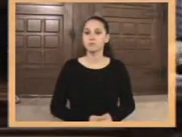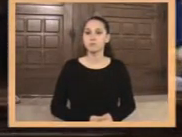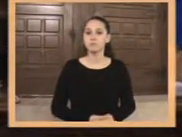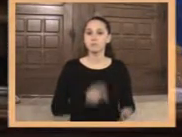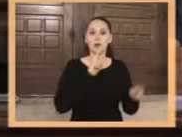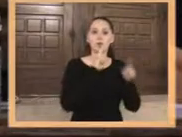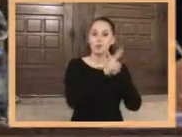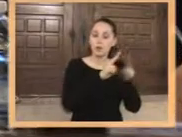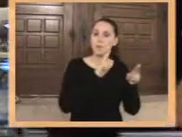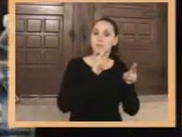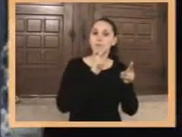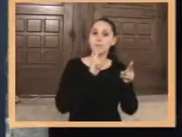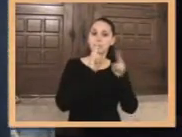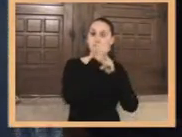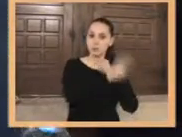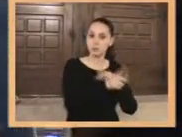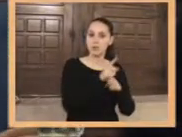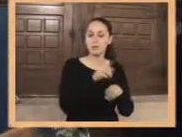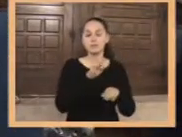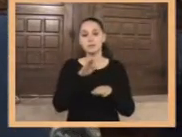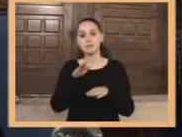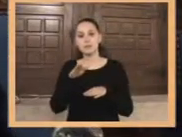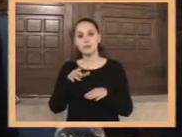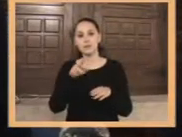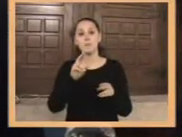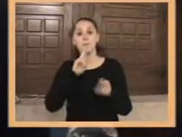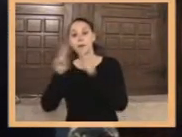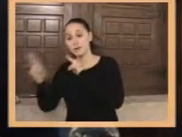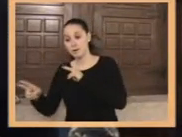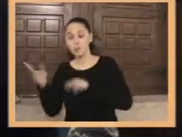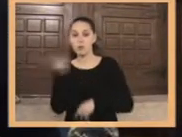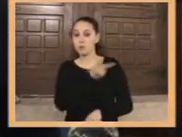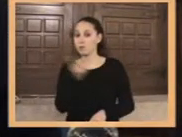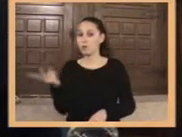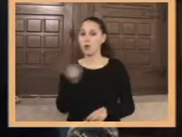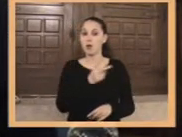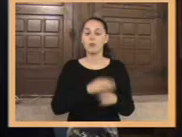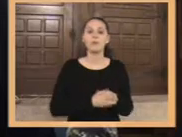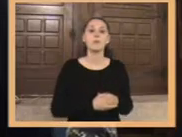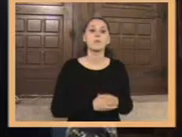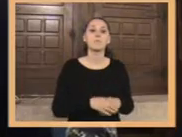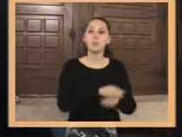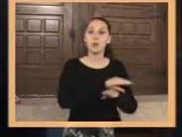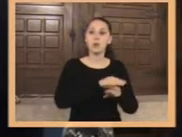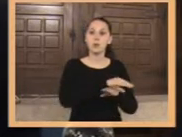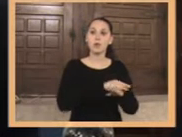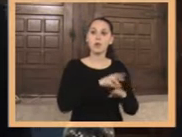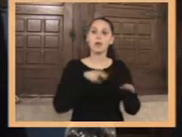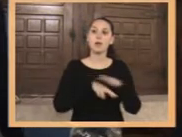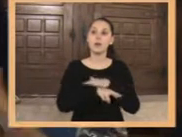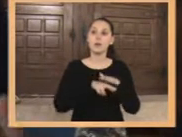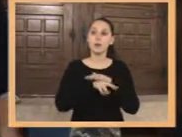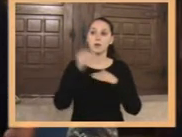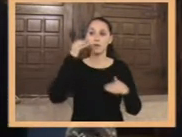con respecto a los 33 nuevos contratos. ¿Qué va a hacer la concejala de Recursos Humanos? Utilizar la selección ya